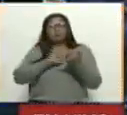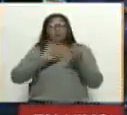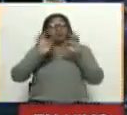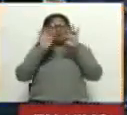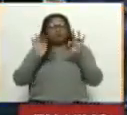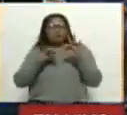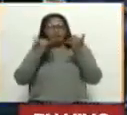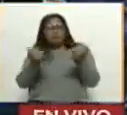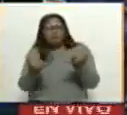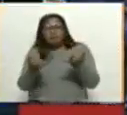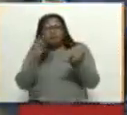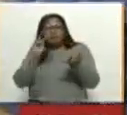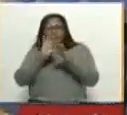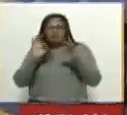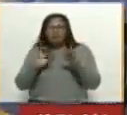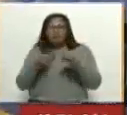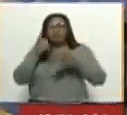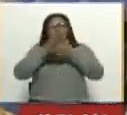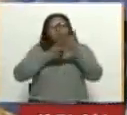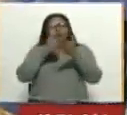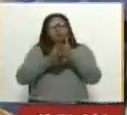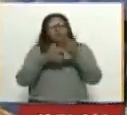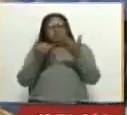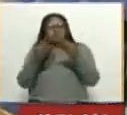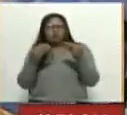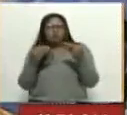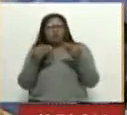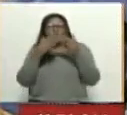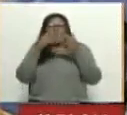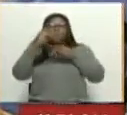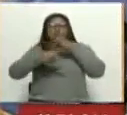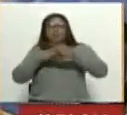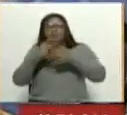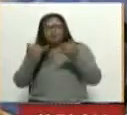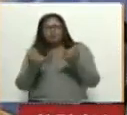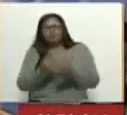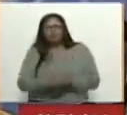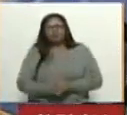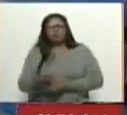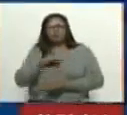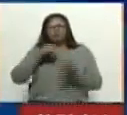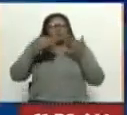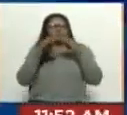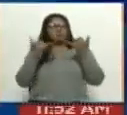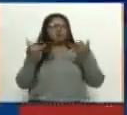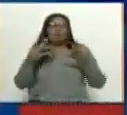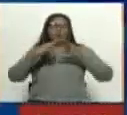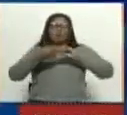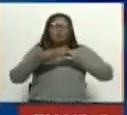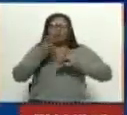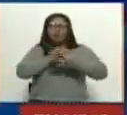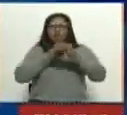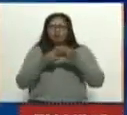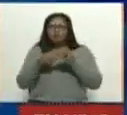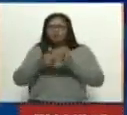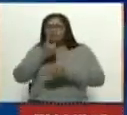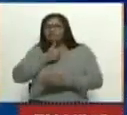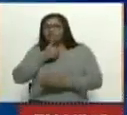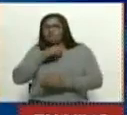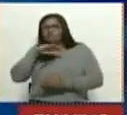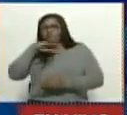efervescencia de lucha contra las políticas neoliberales que nos permitió acumular la fuerza suficiente para